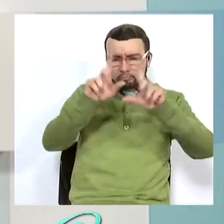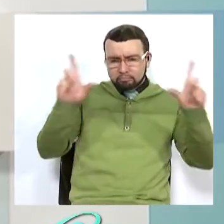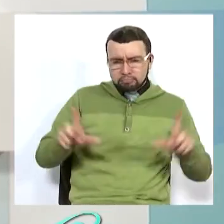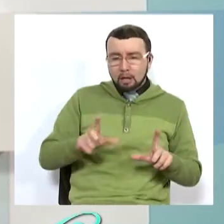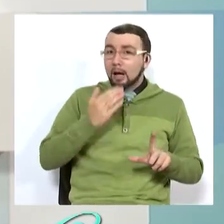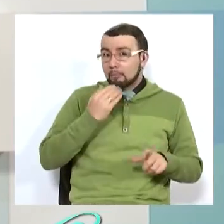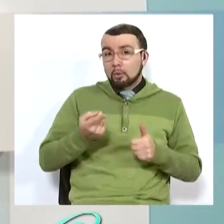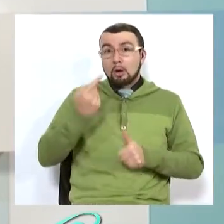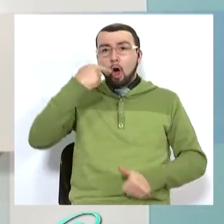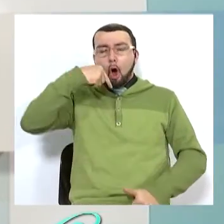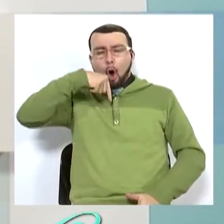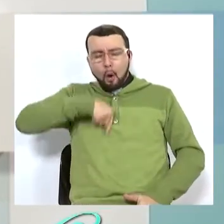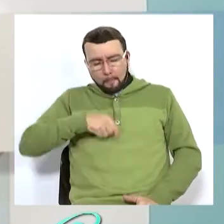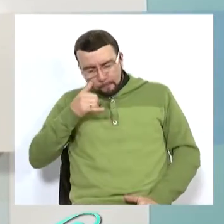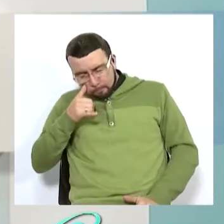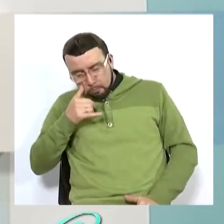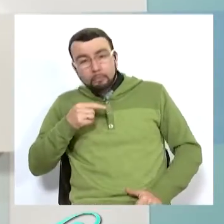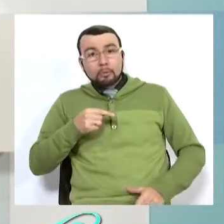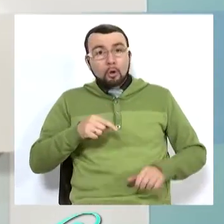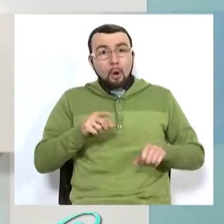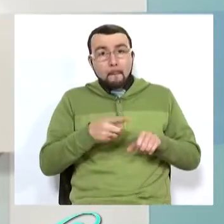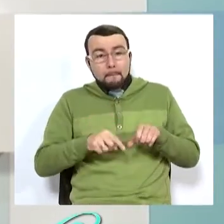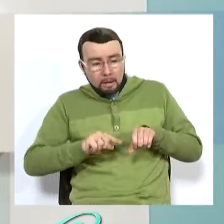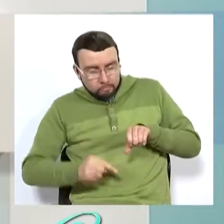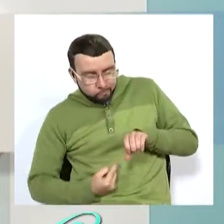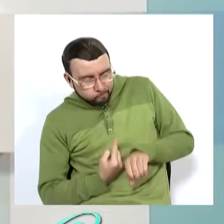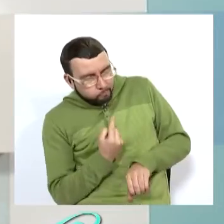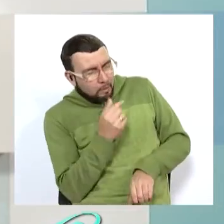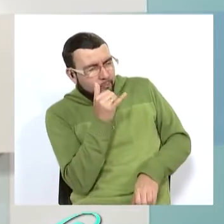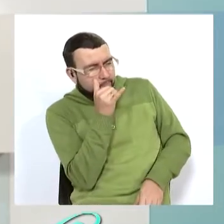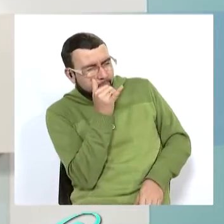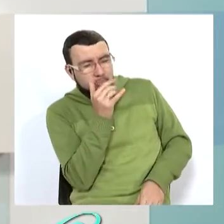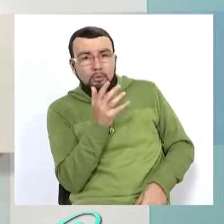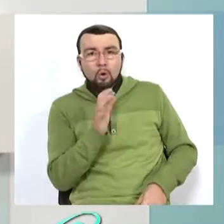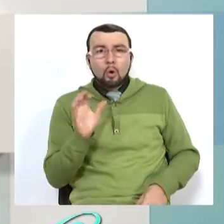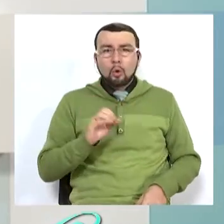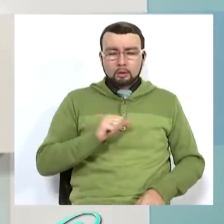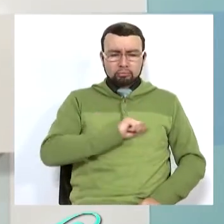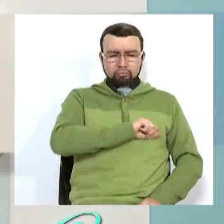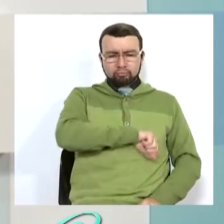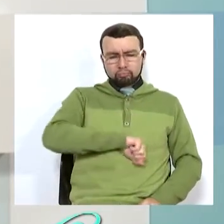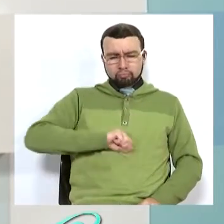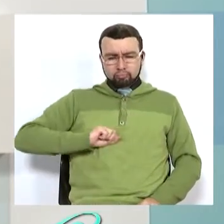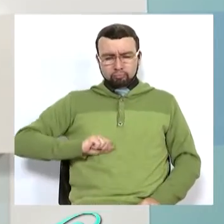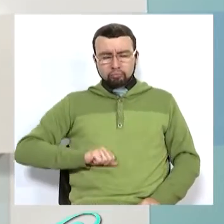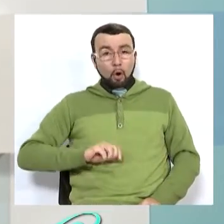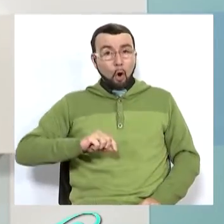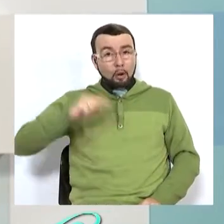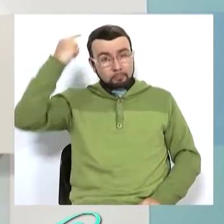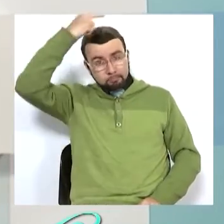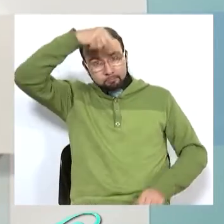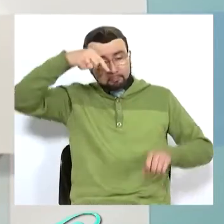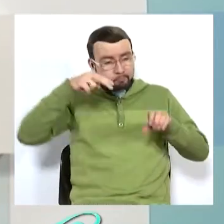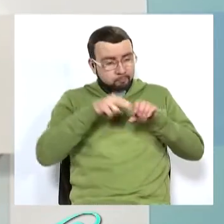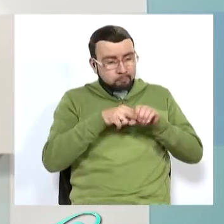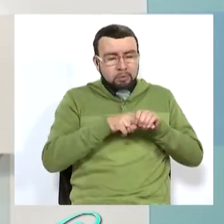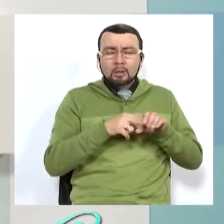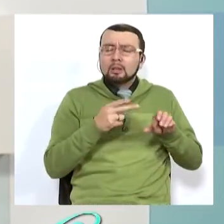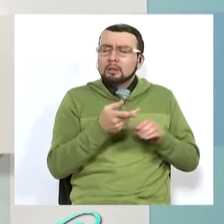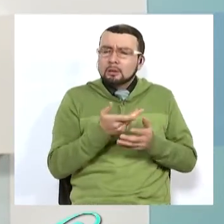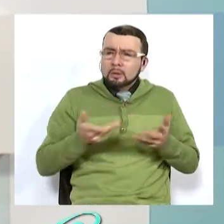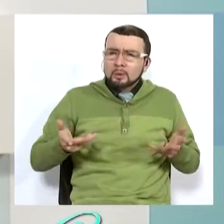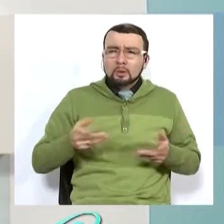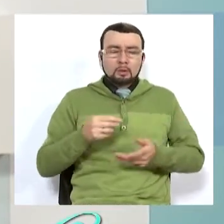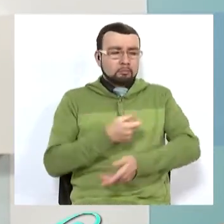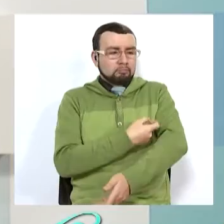una endoscopia, una colonoscopia, una ecografía, una tomografía, una laparoscopia, unos exámenes de sangre,